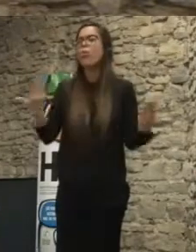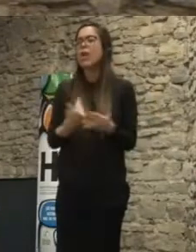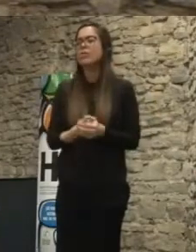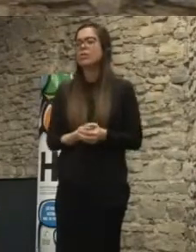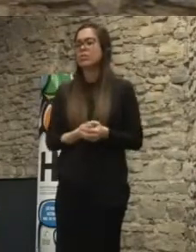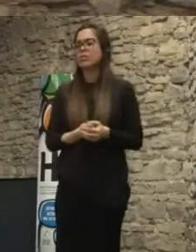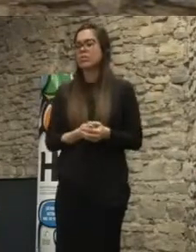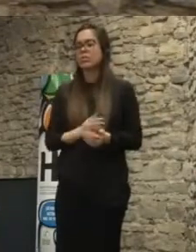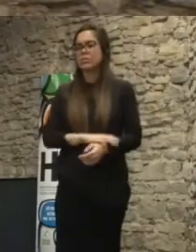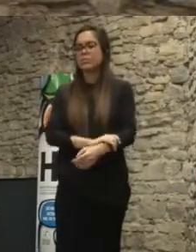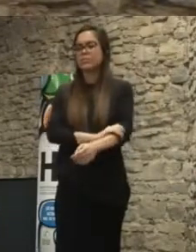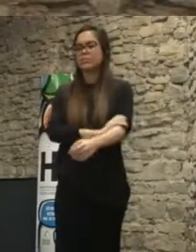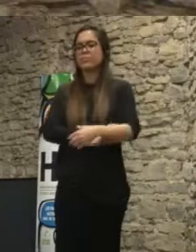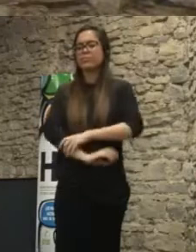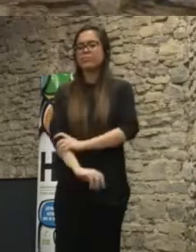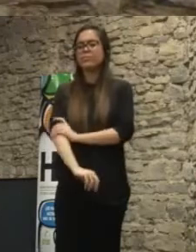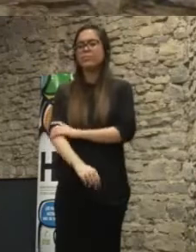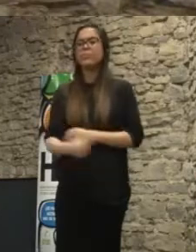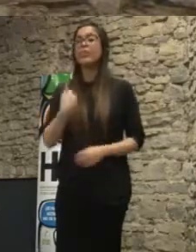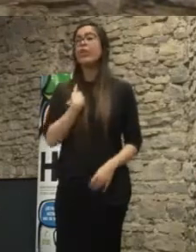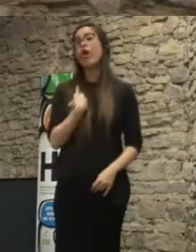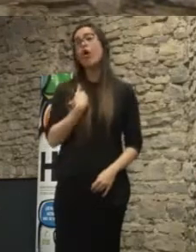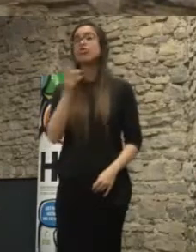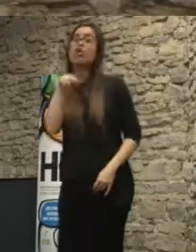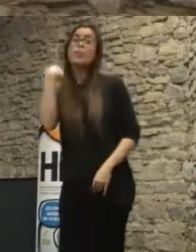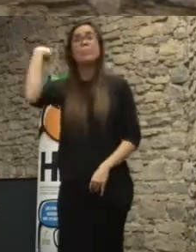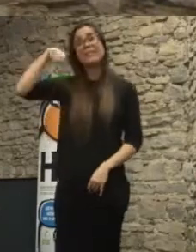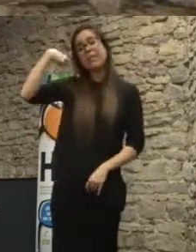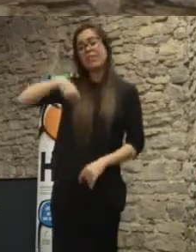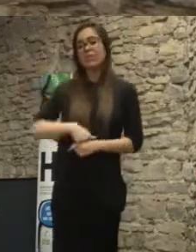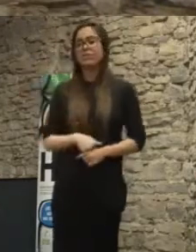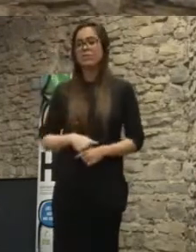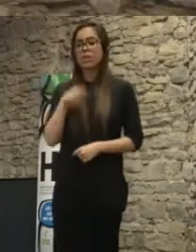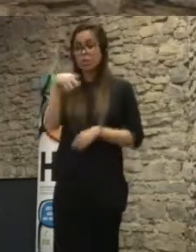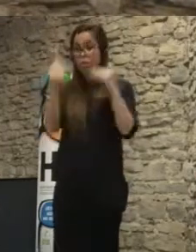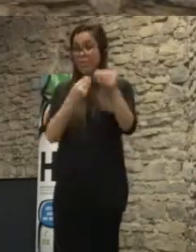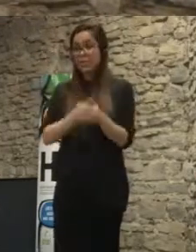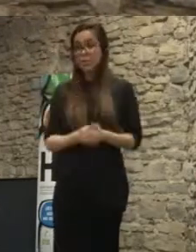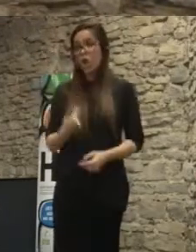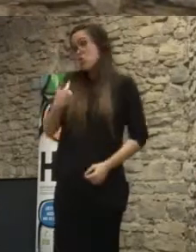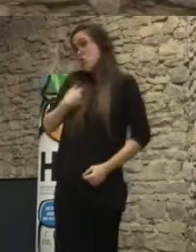Y, bueno, nosotros... Bueno, yo soy el presidente de no sé qué y tú, ¿qué haces? ¿Yo qué hago? Pues estar en contra del